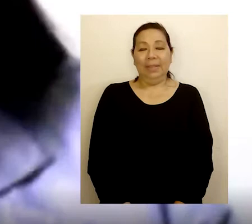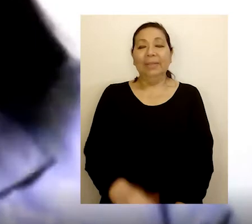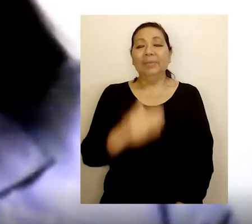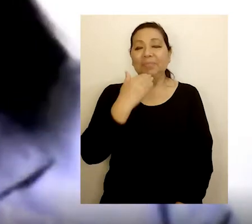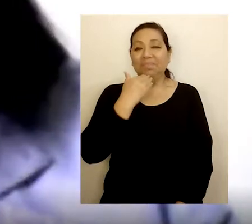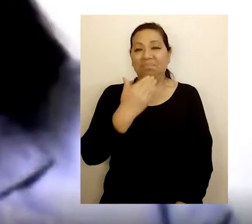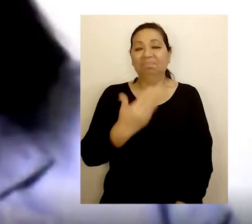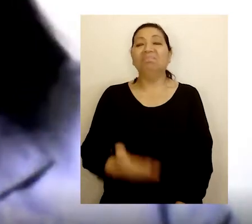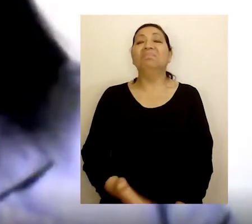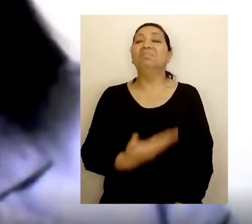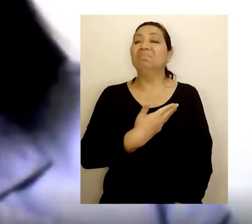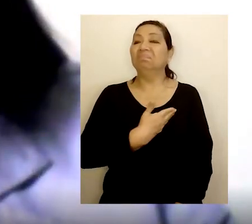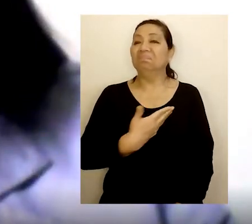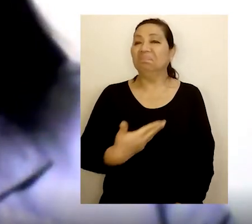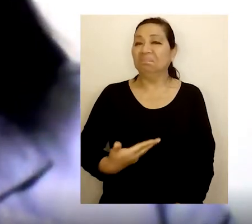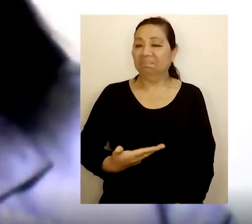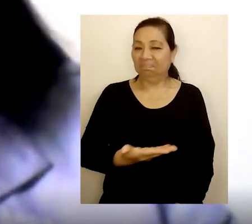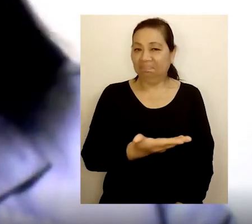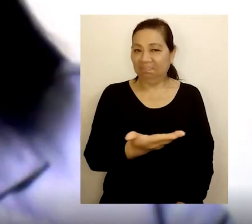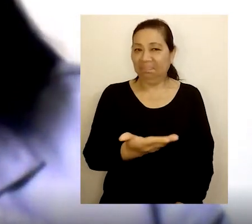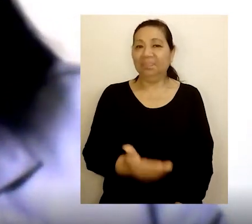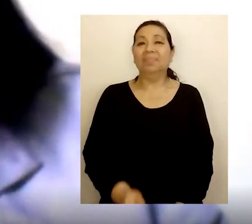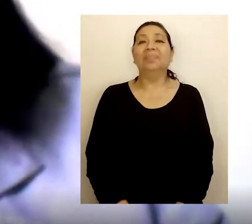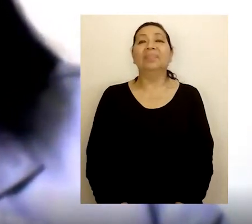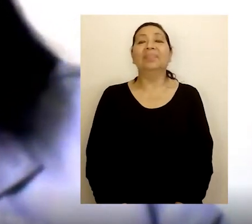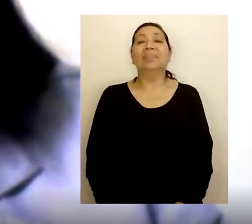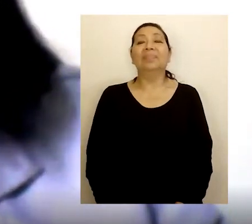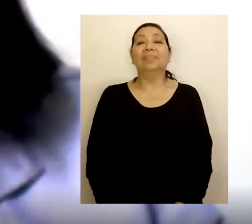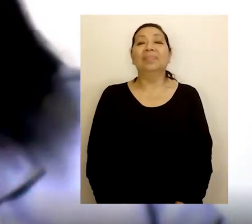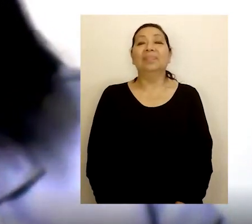Muchas gracias, presidenta.